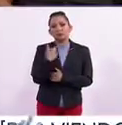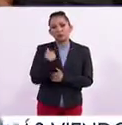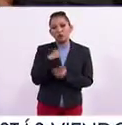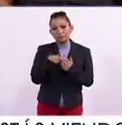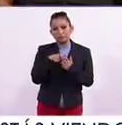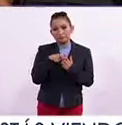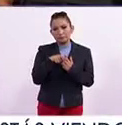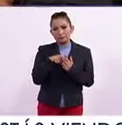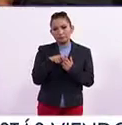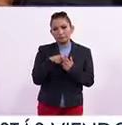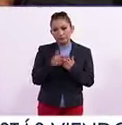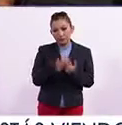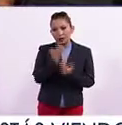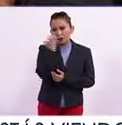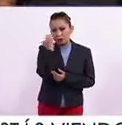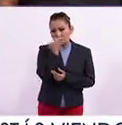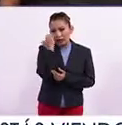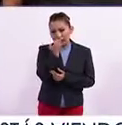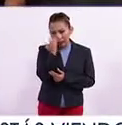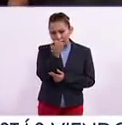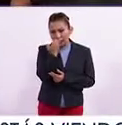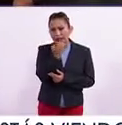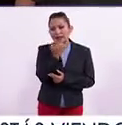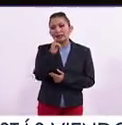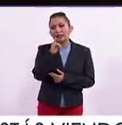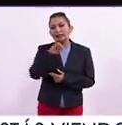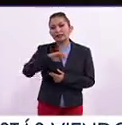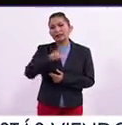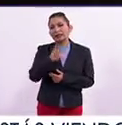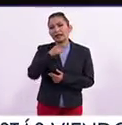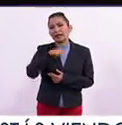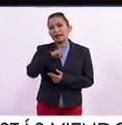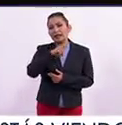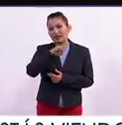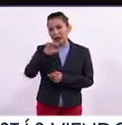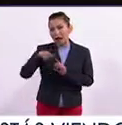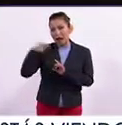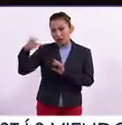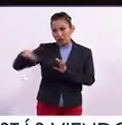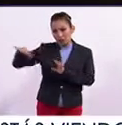en la Facultad de Ingeniería, aquí al lado de donde estamos ahora,